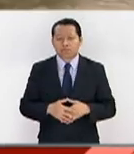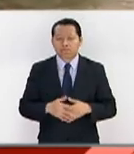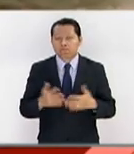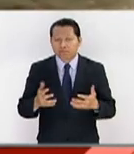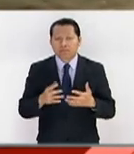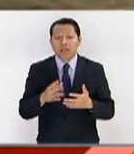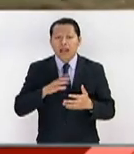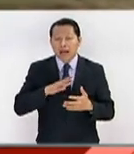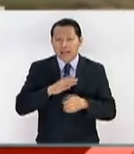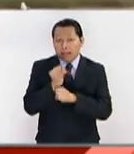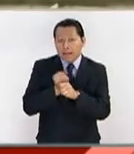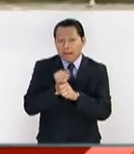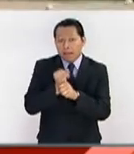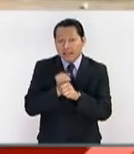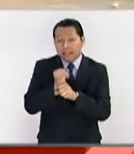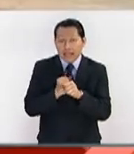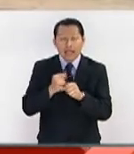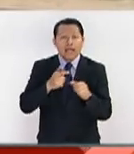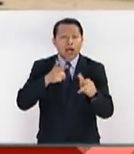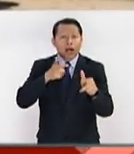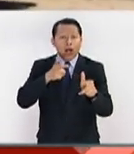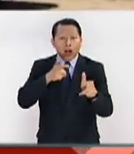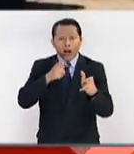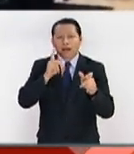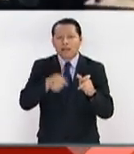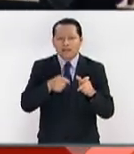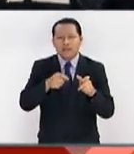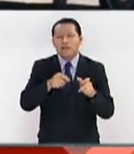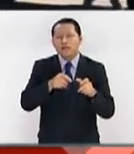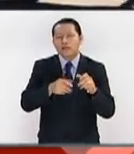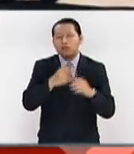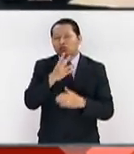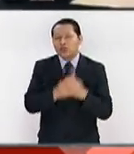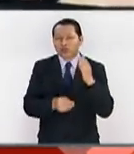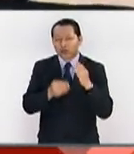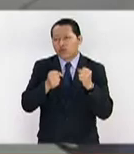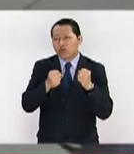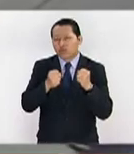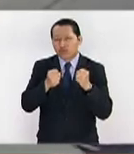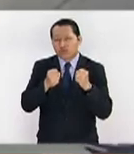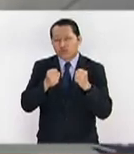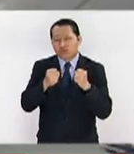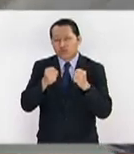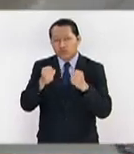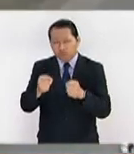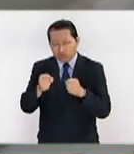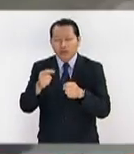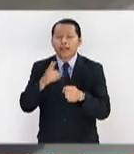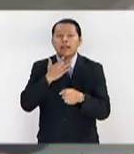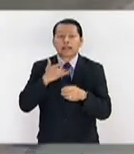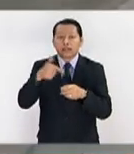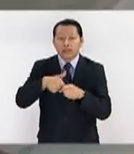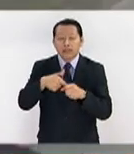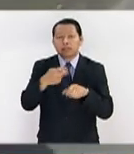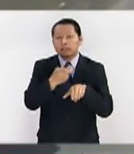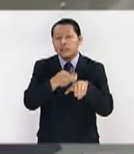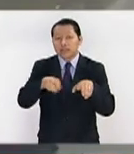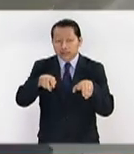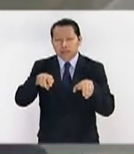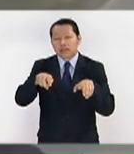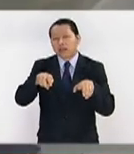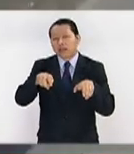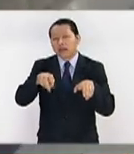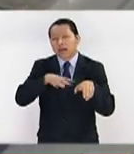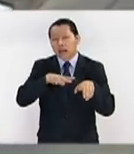De acuerdo con las investigaciones, el pistolero se detuvo en una estación de gasolina, condujo al otro lado de la calle, salió de su automóvil y comenzó a disparar